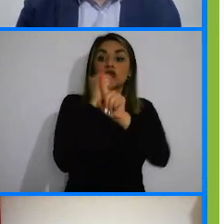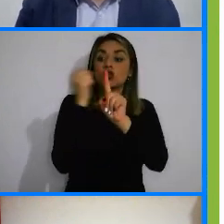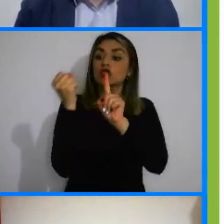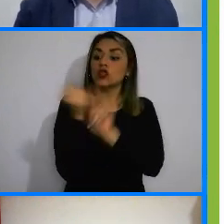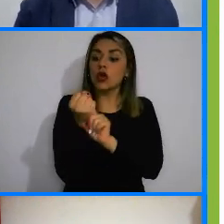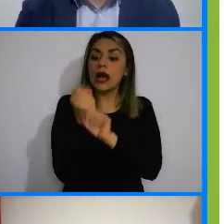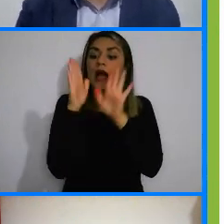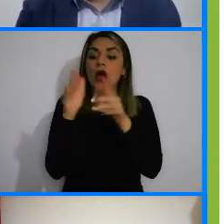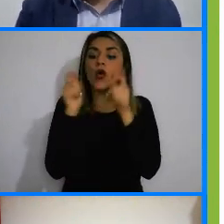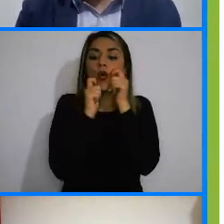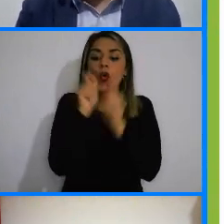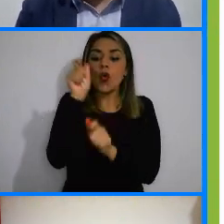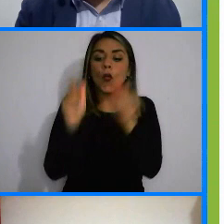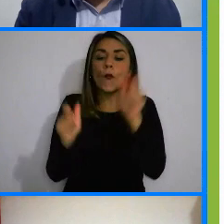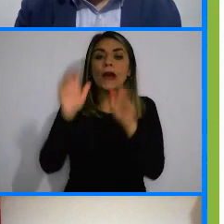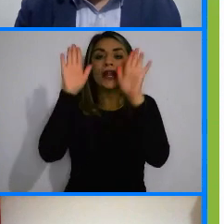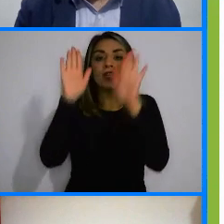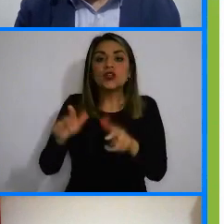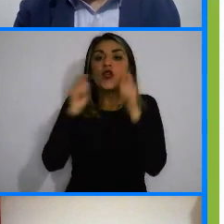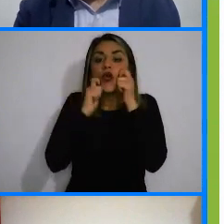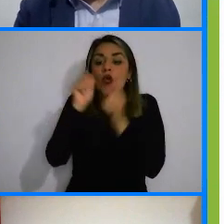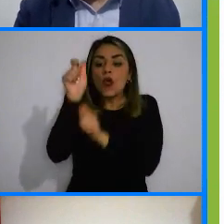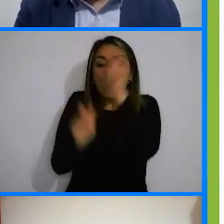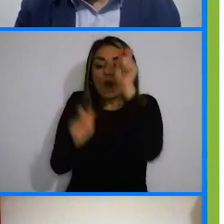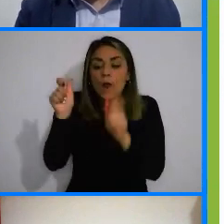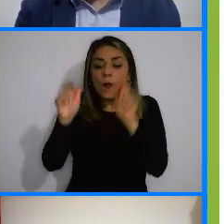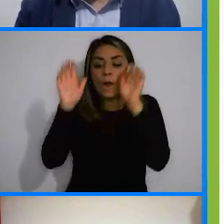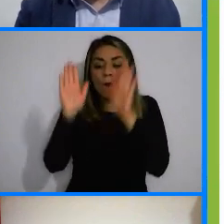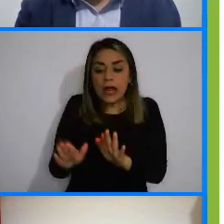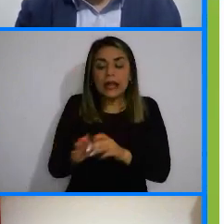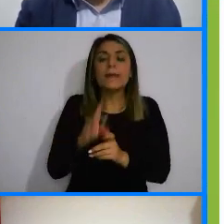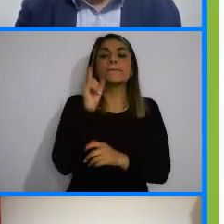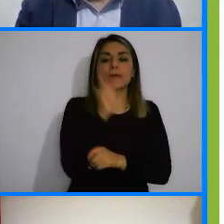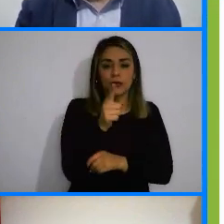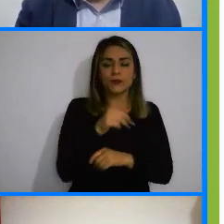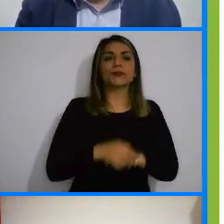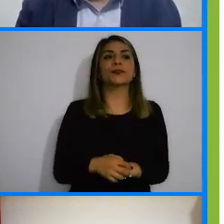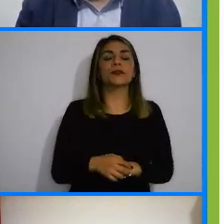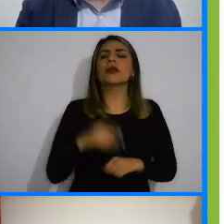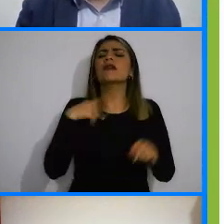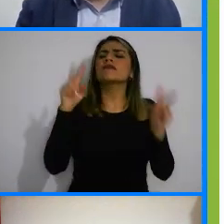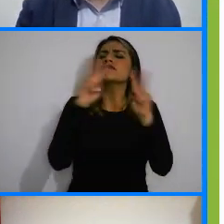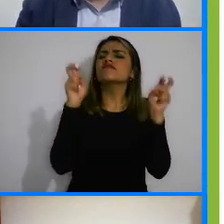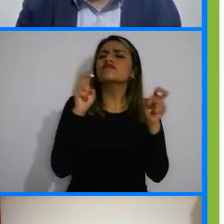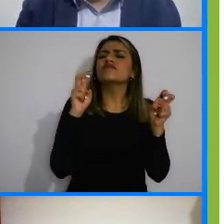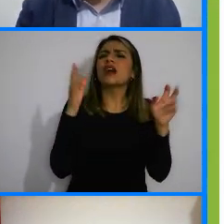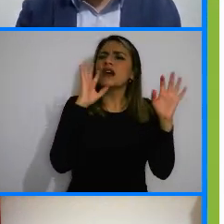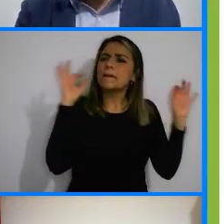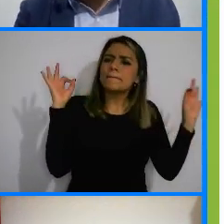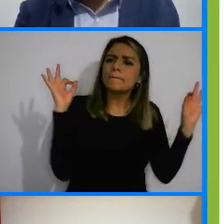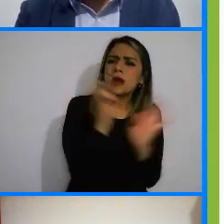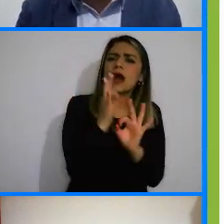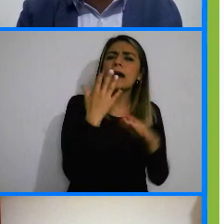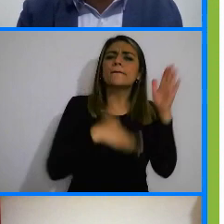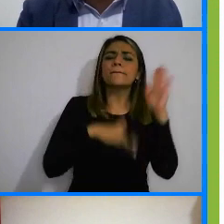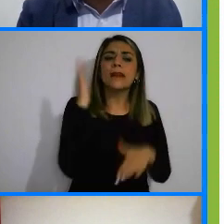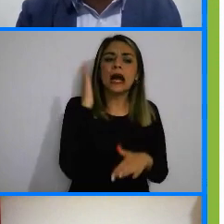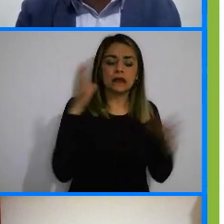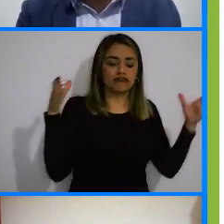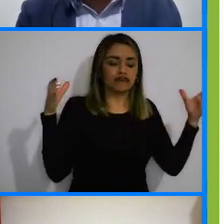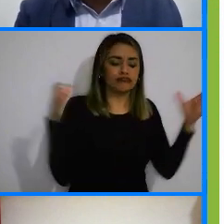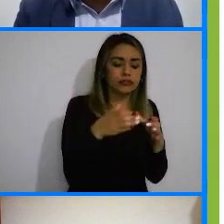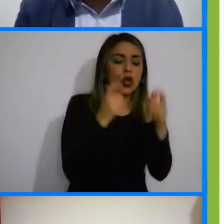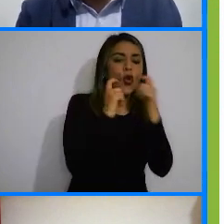desde la población humana, ¿sí? Por eso, y porque se enfoca más hacia el conjunto de todos los